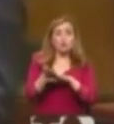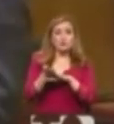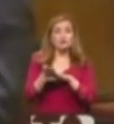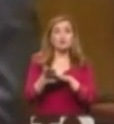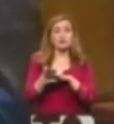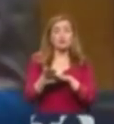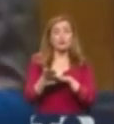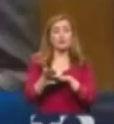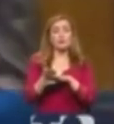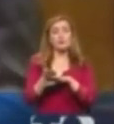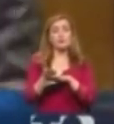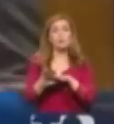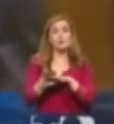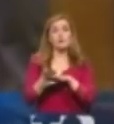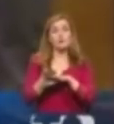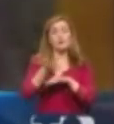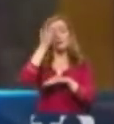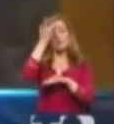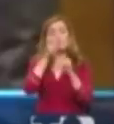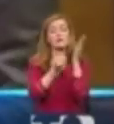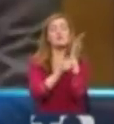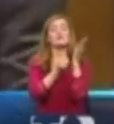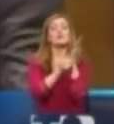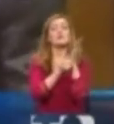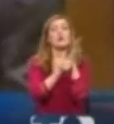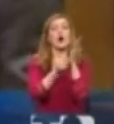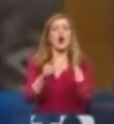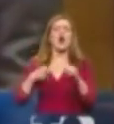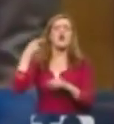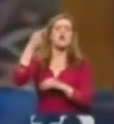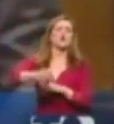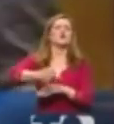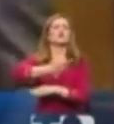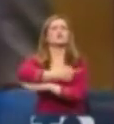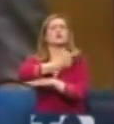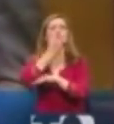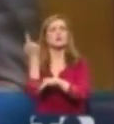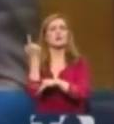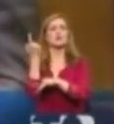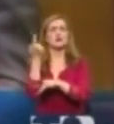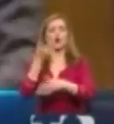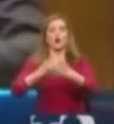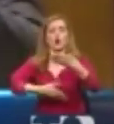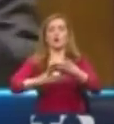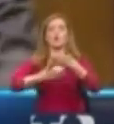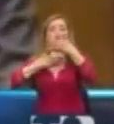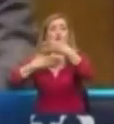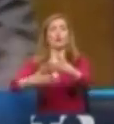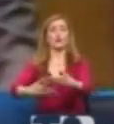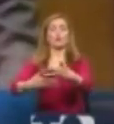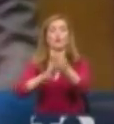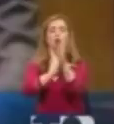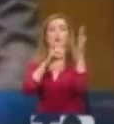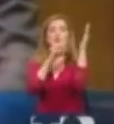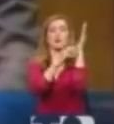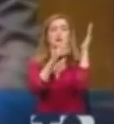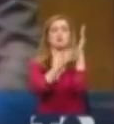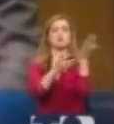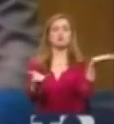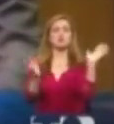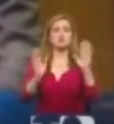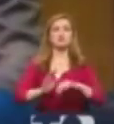eviten, ¿por qué el ministerio al día siguiente que se mande esa comunicación se le instala un